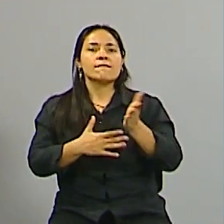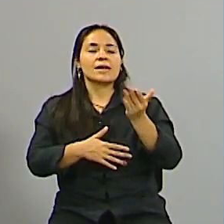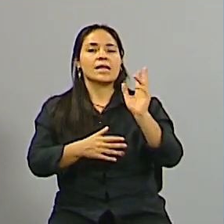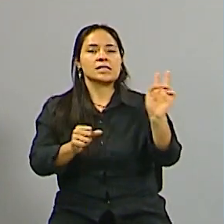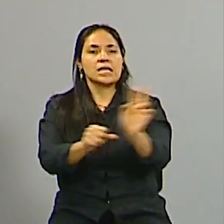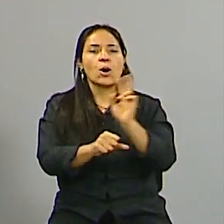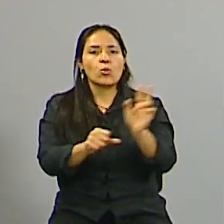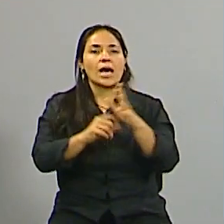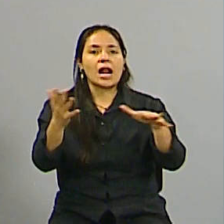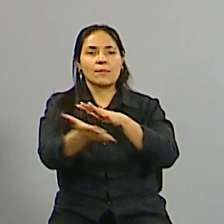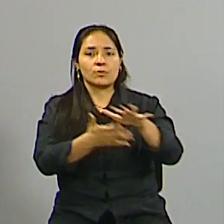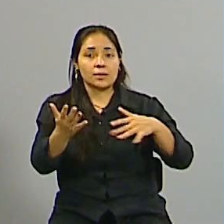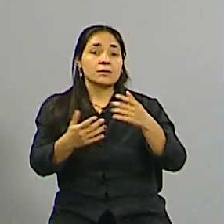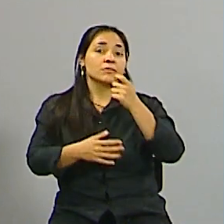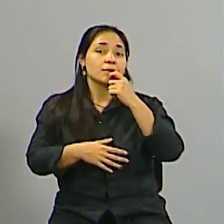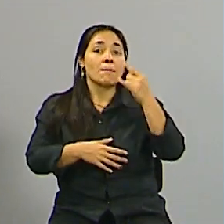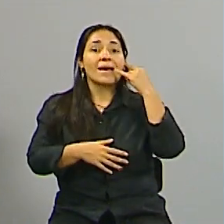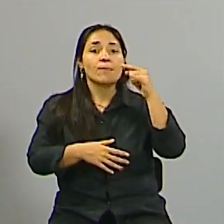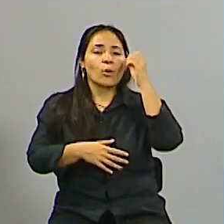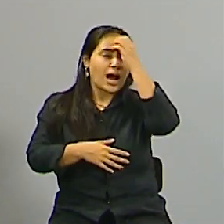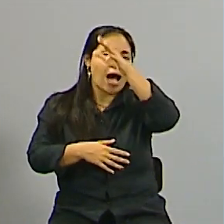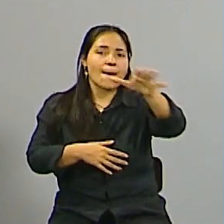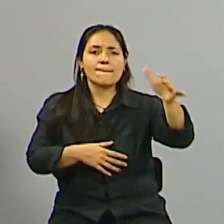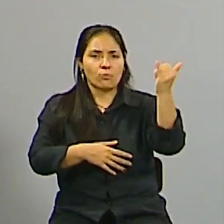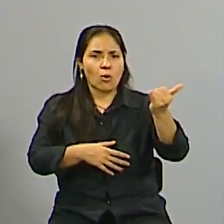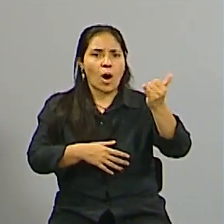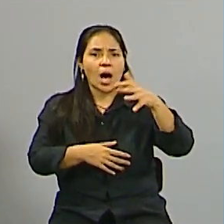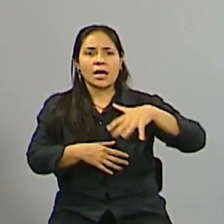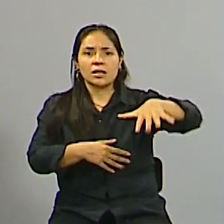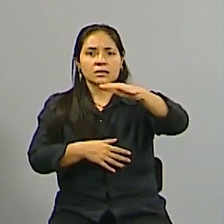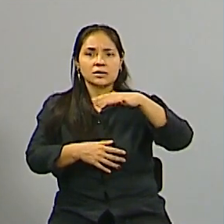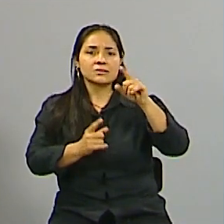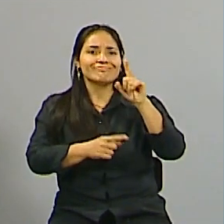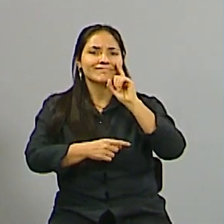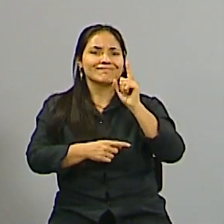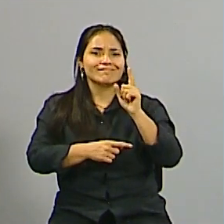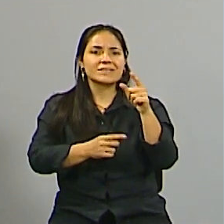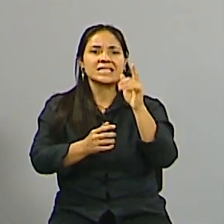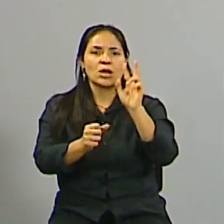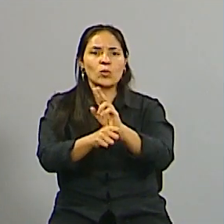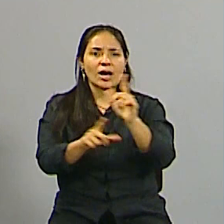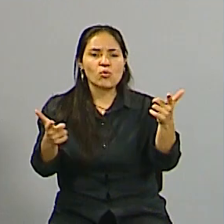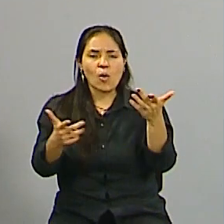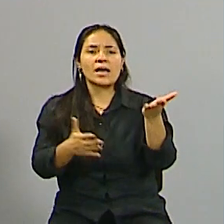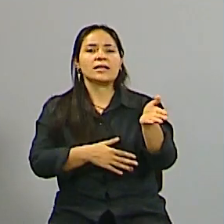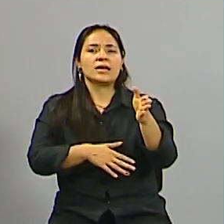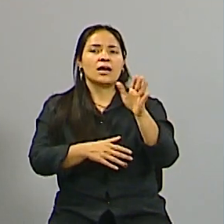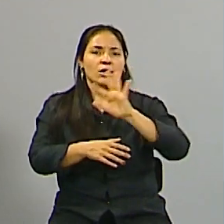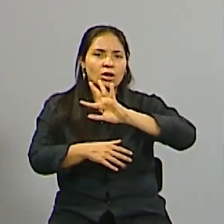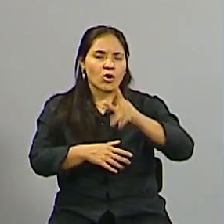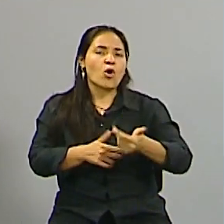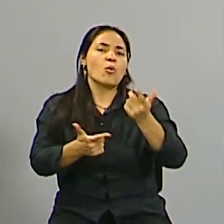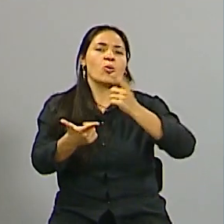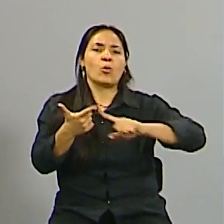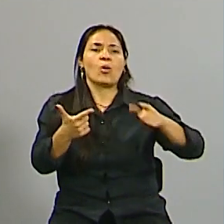la población. En el caso de Maipú, que tiene zonas rurales donde también se habla mucho de la inseguridad y donde incluso hay casos hasta muy